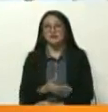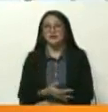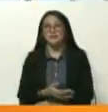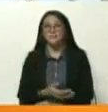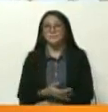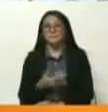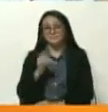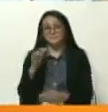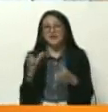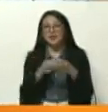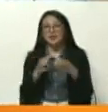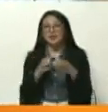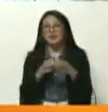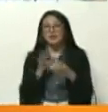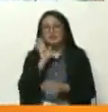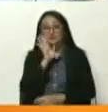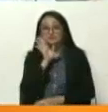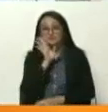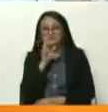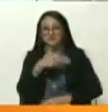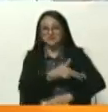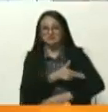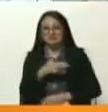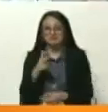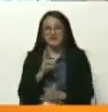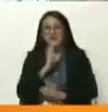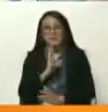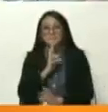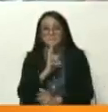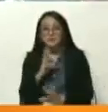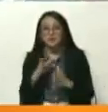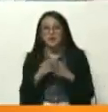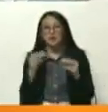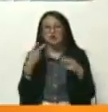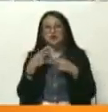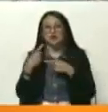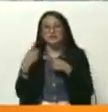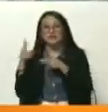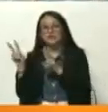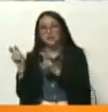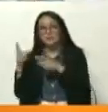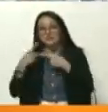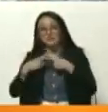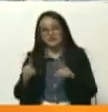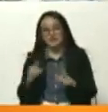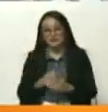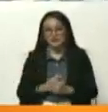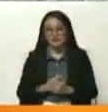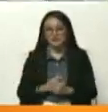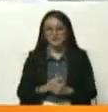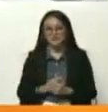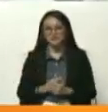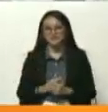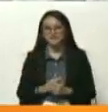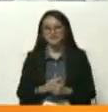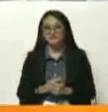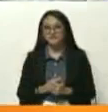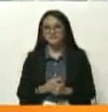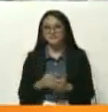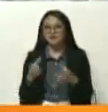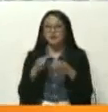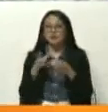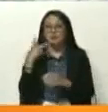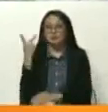que hay grupos armados que responden a otros causales distintos al alzamiento armado de una